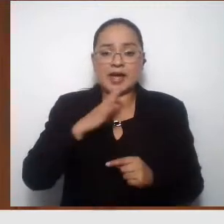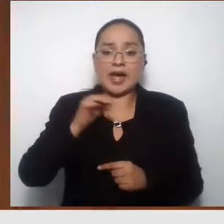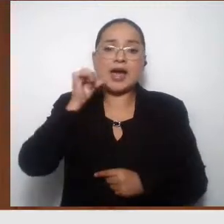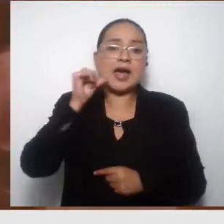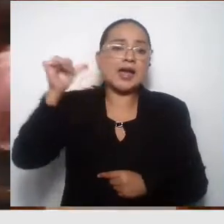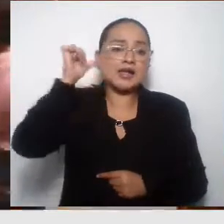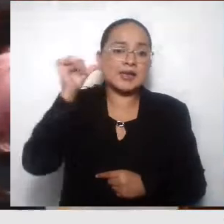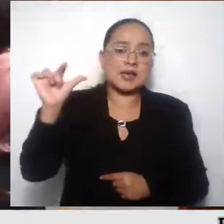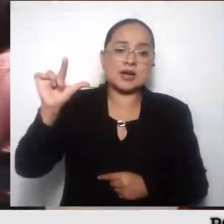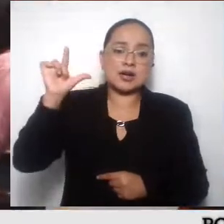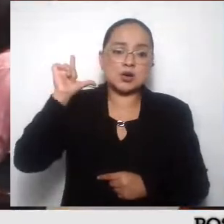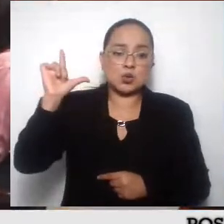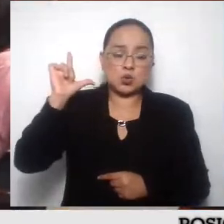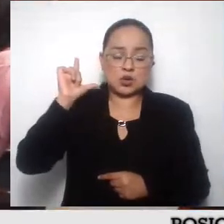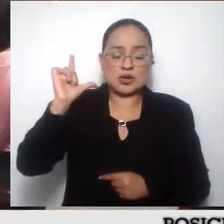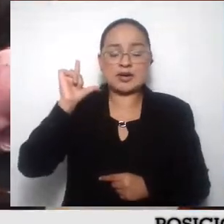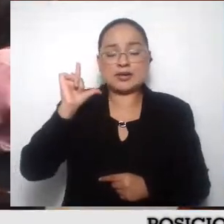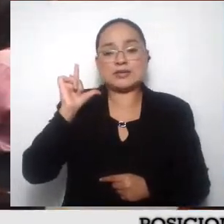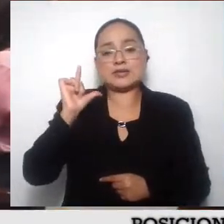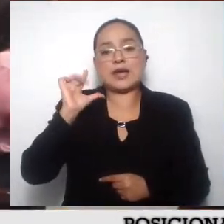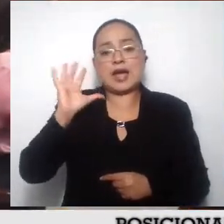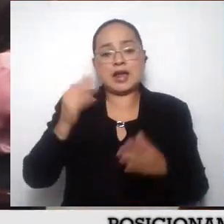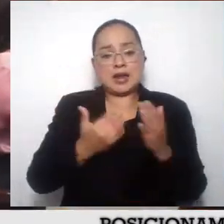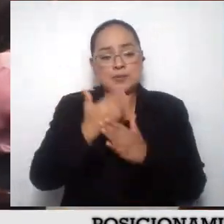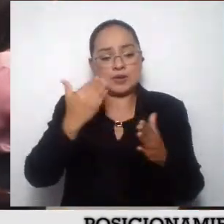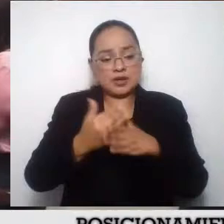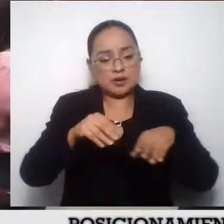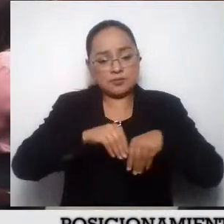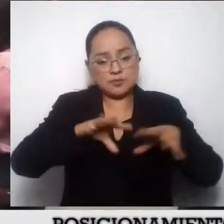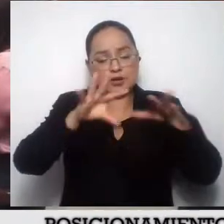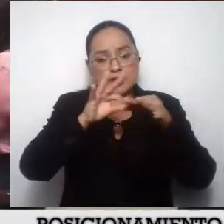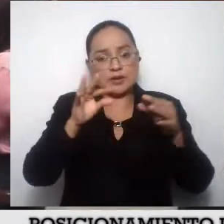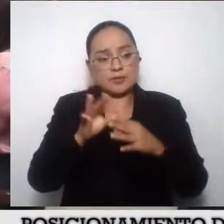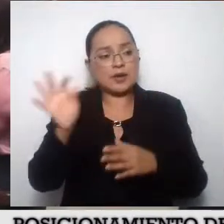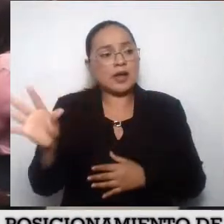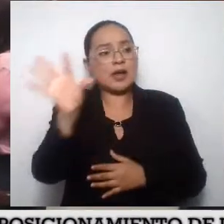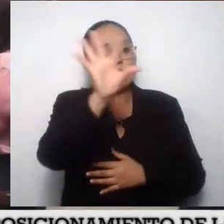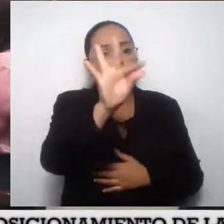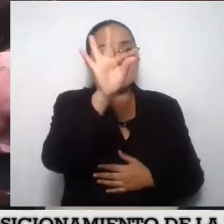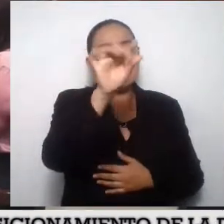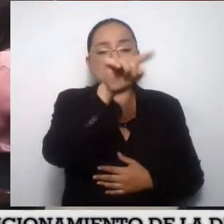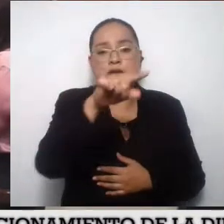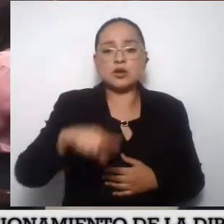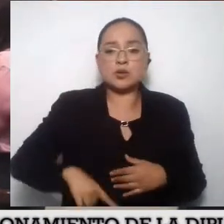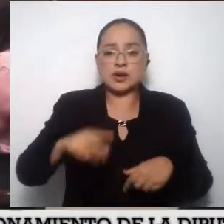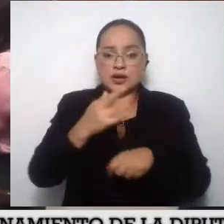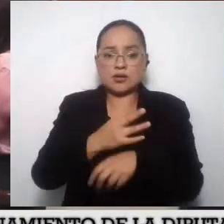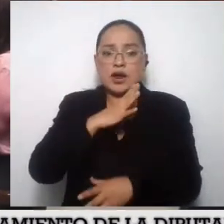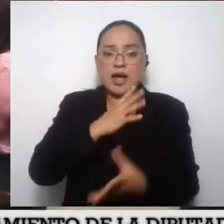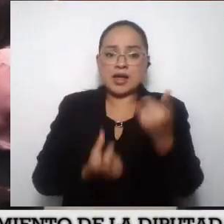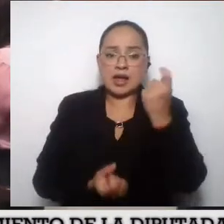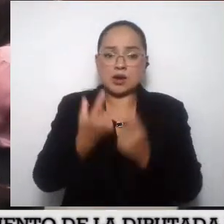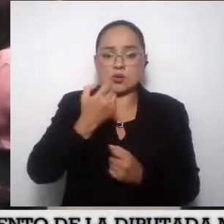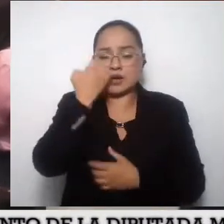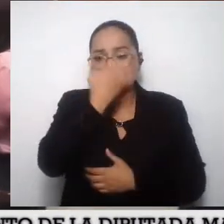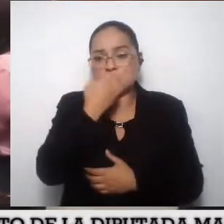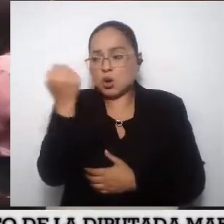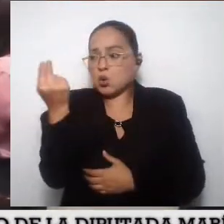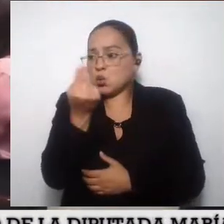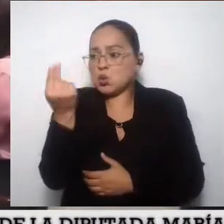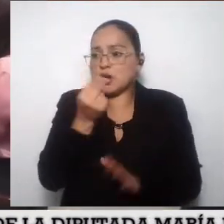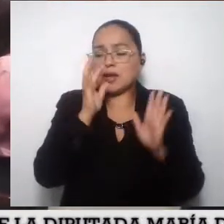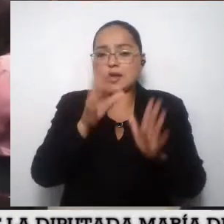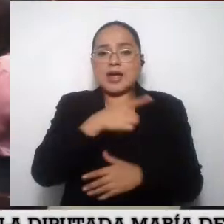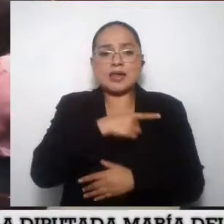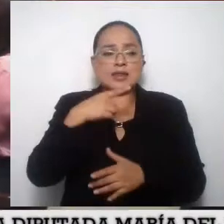lunes, escuchamos que hicieron del conocimiento de nuestro gobernador algunas escuelas que les urge, les atiendan